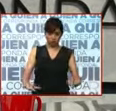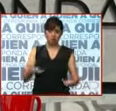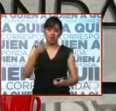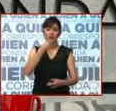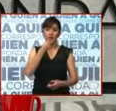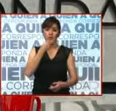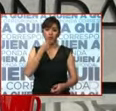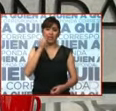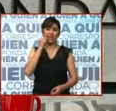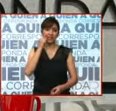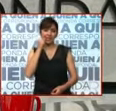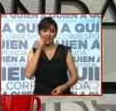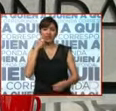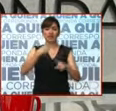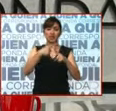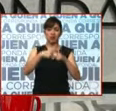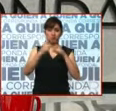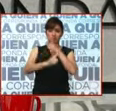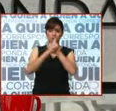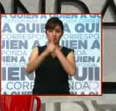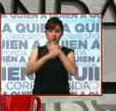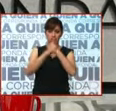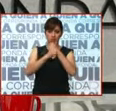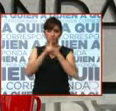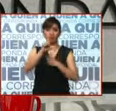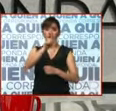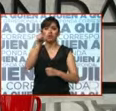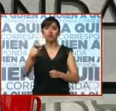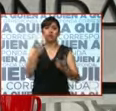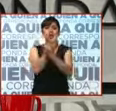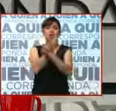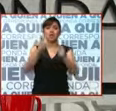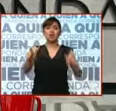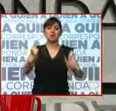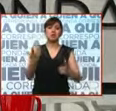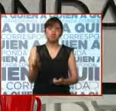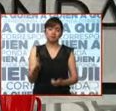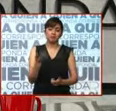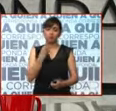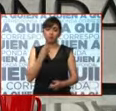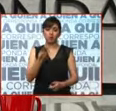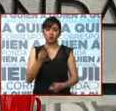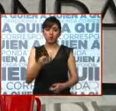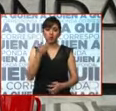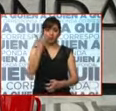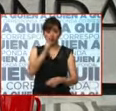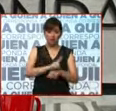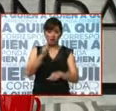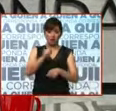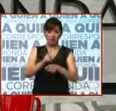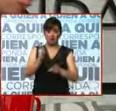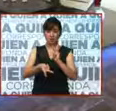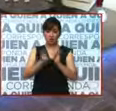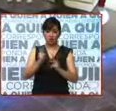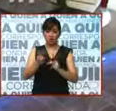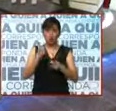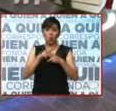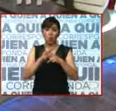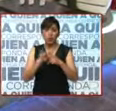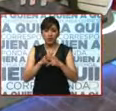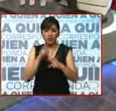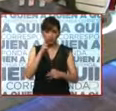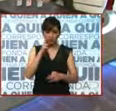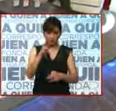más o que el Chicles se cargó a alguien, ¿eh? Y resulta que lo dejaron libre porque... Pero bueno. Llevamos días platicando de osteoporosis. ¿Cómo